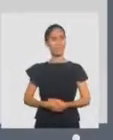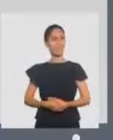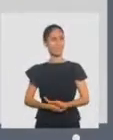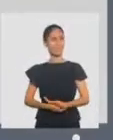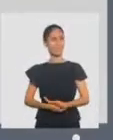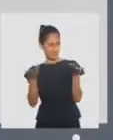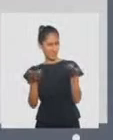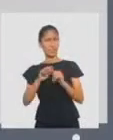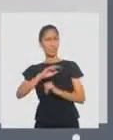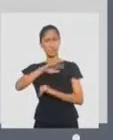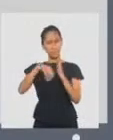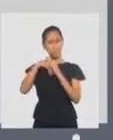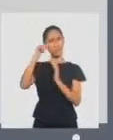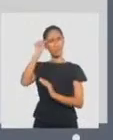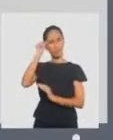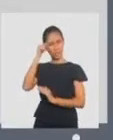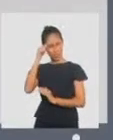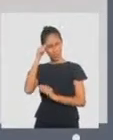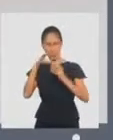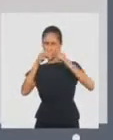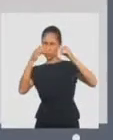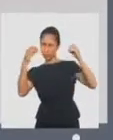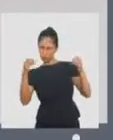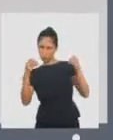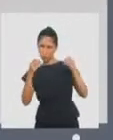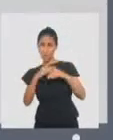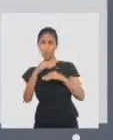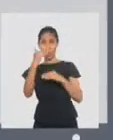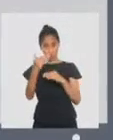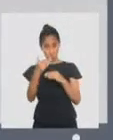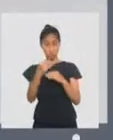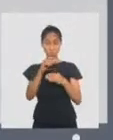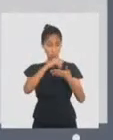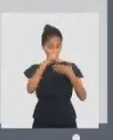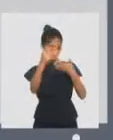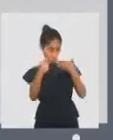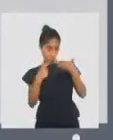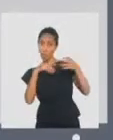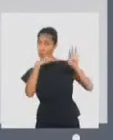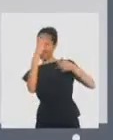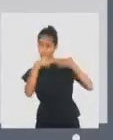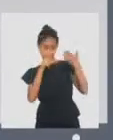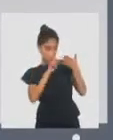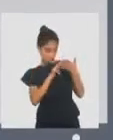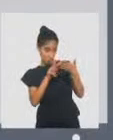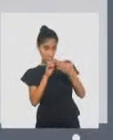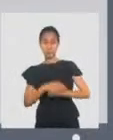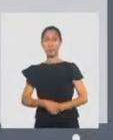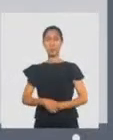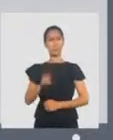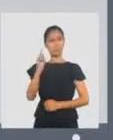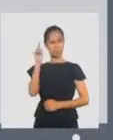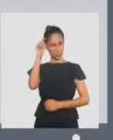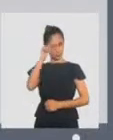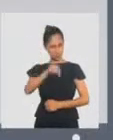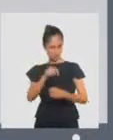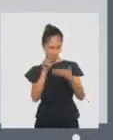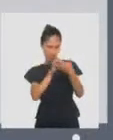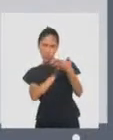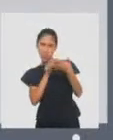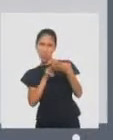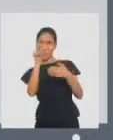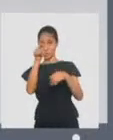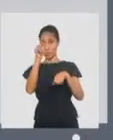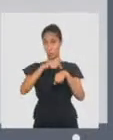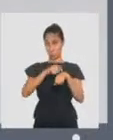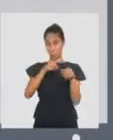I like reading. Debemos recordar estas frases y realizar lo que ellas nos indican. Let's watch and read. Now it's